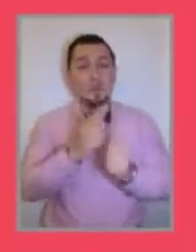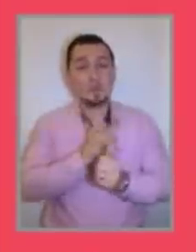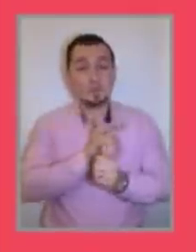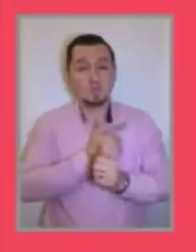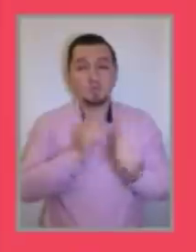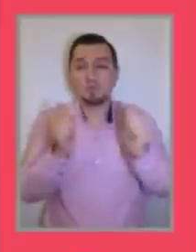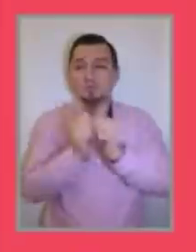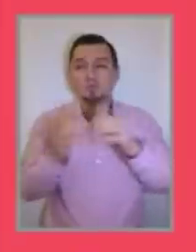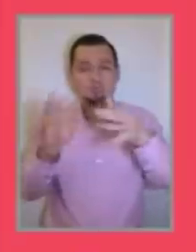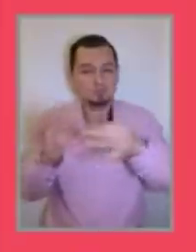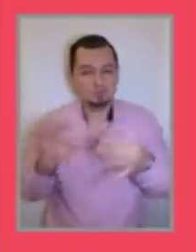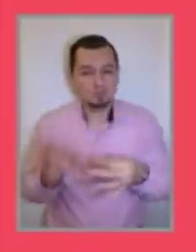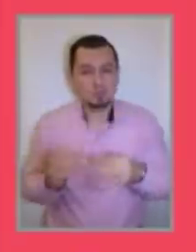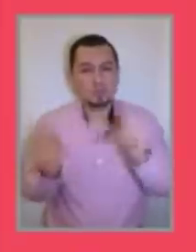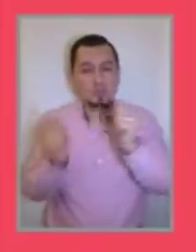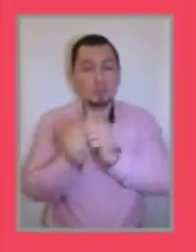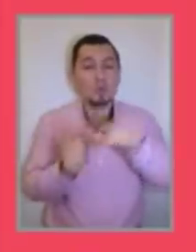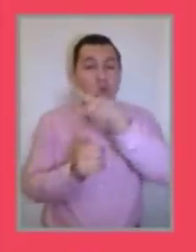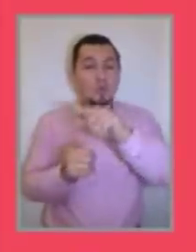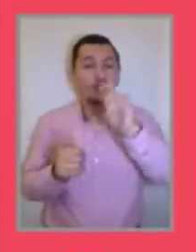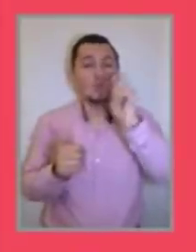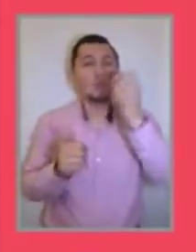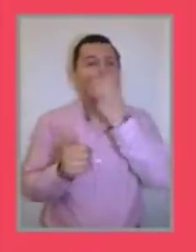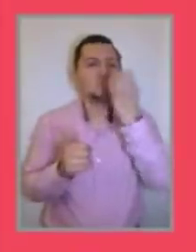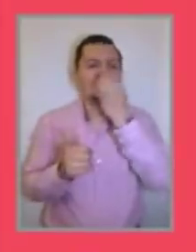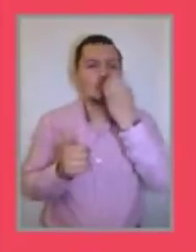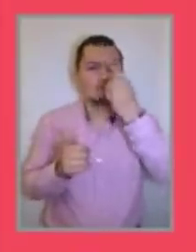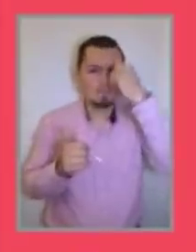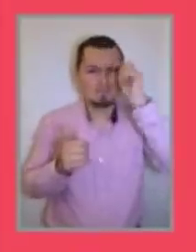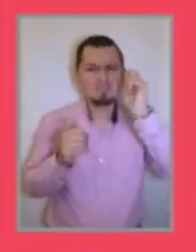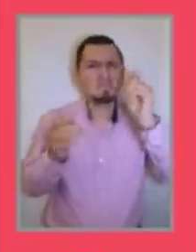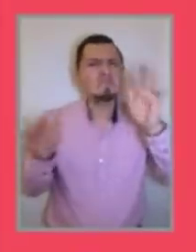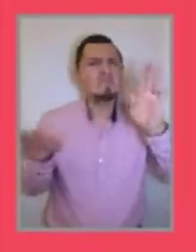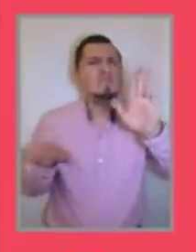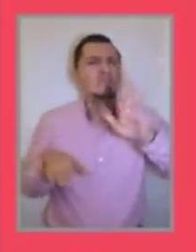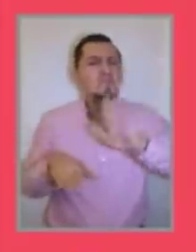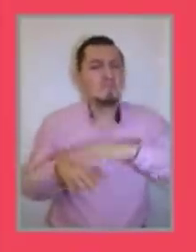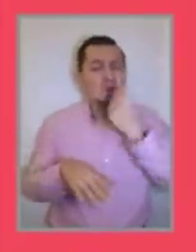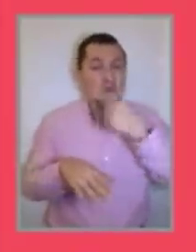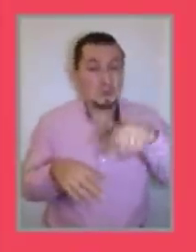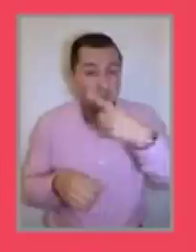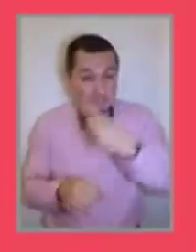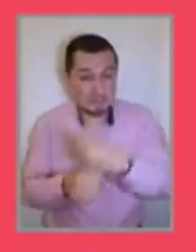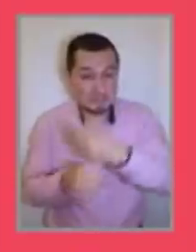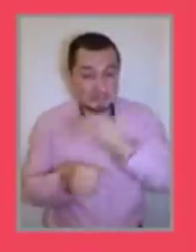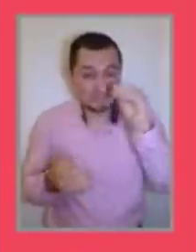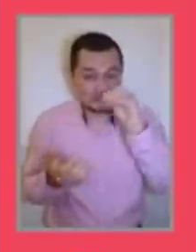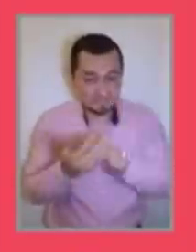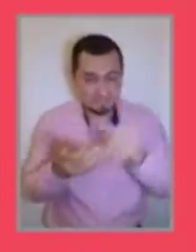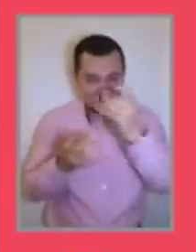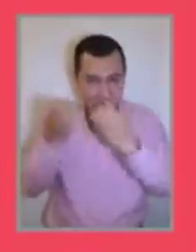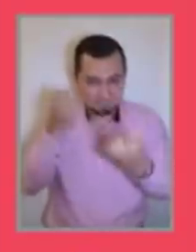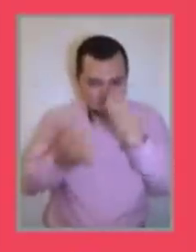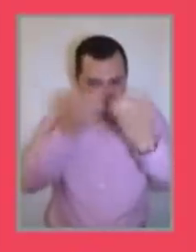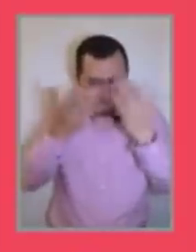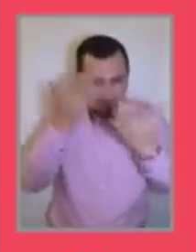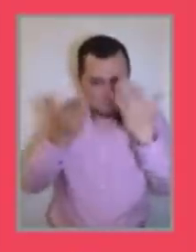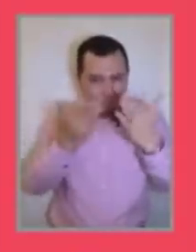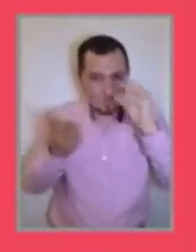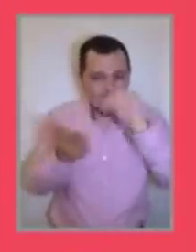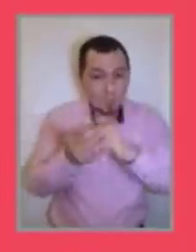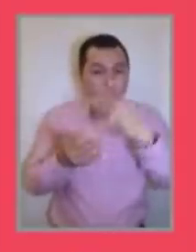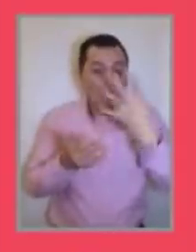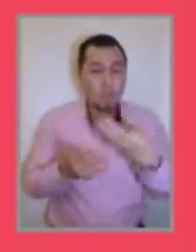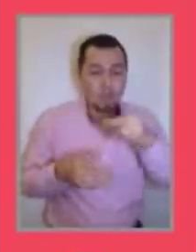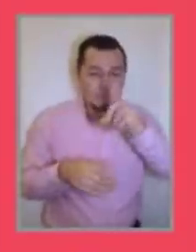las etapas tiene un fin académico, un fin pedagógico. En el caso de la primera es donde nos vamos a concentrar en esos bloques de 4